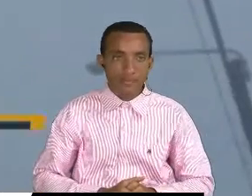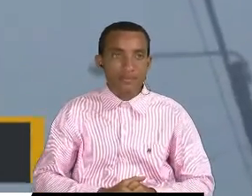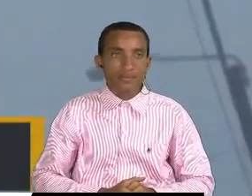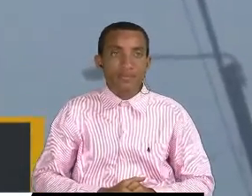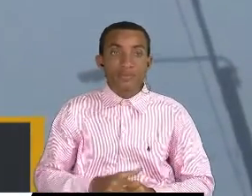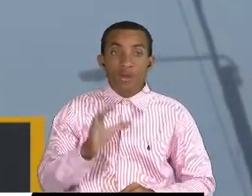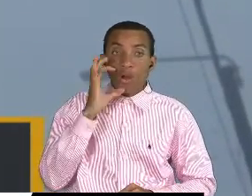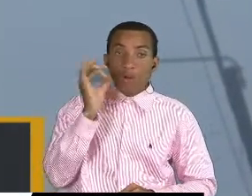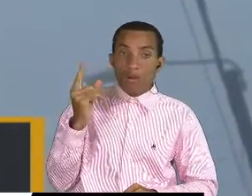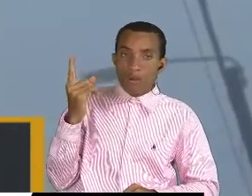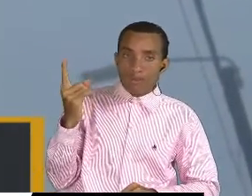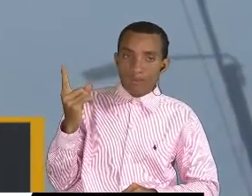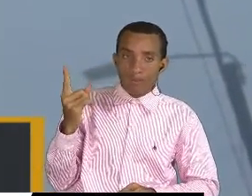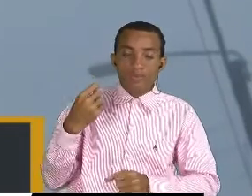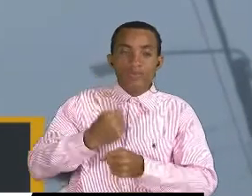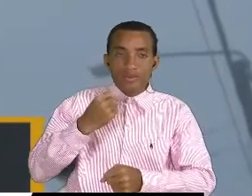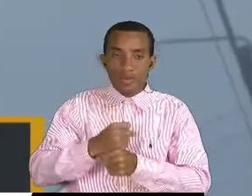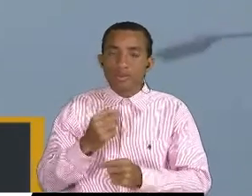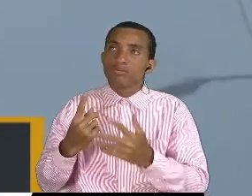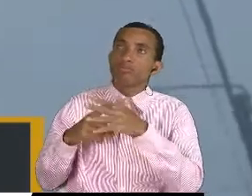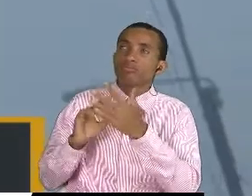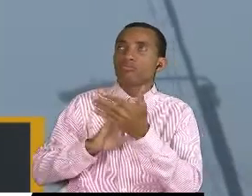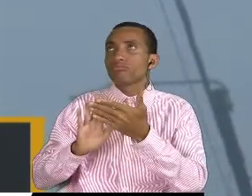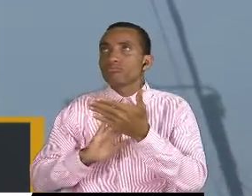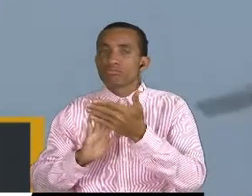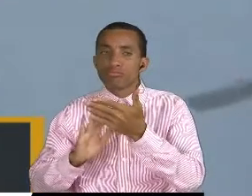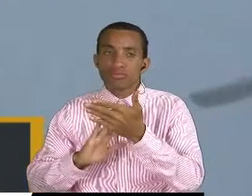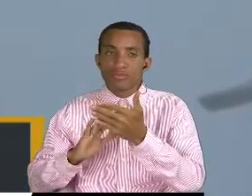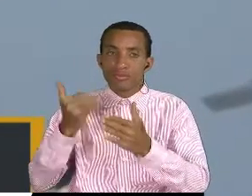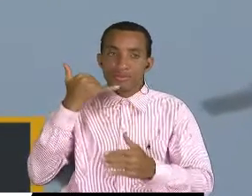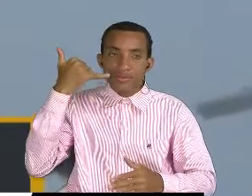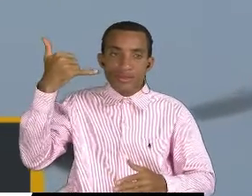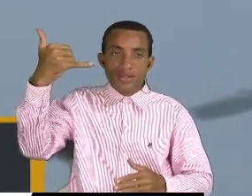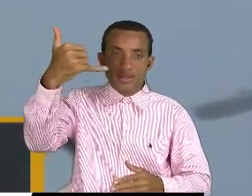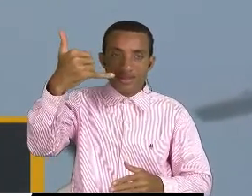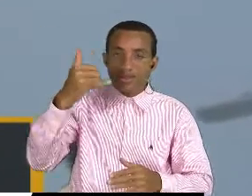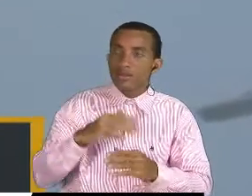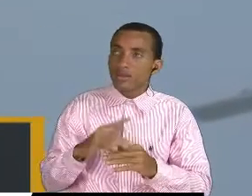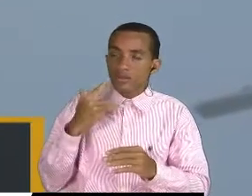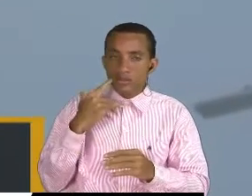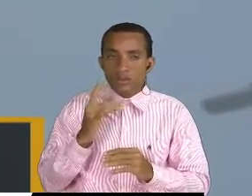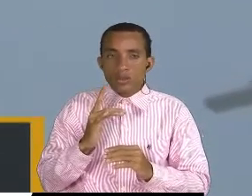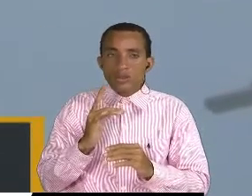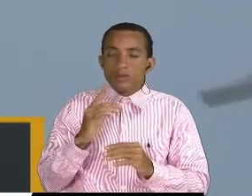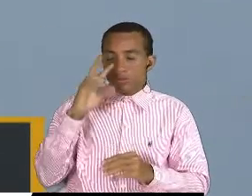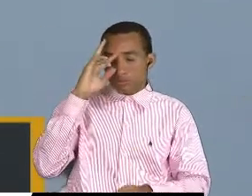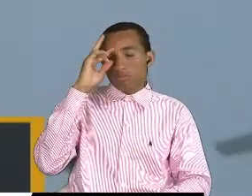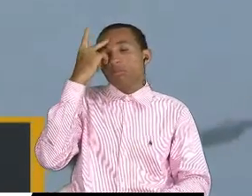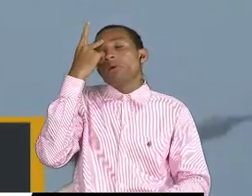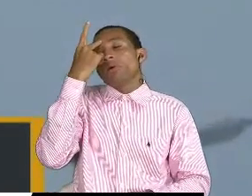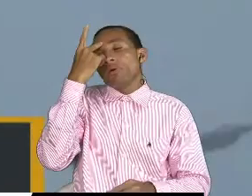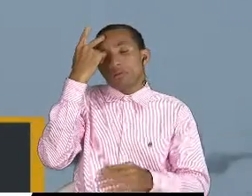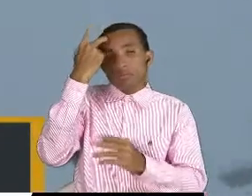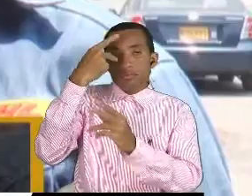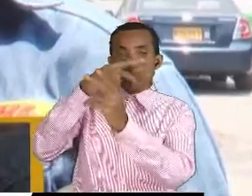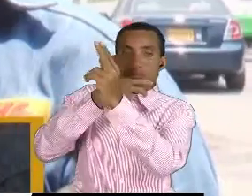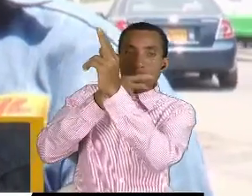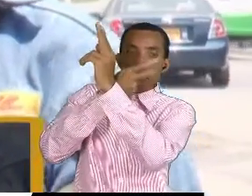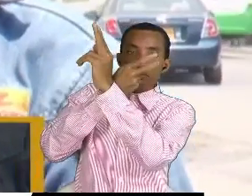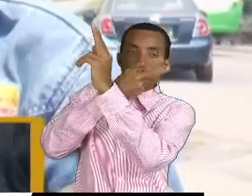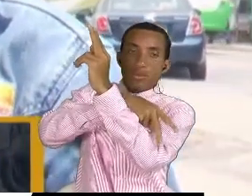Este hombre, que adelantaba trabajos de mantenimiento a cámaras de seguridad, sufrió una descompensación en su salud y perdió el conocimiento quedando colgado de este poste.